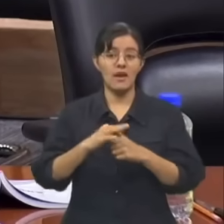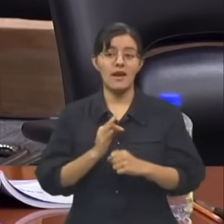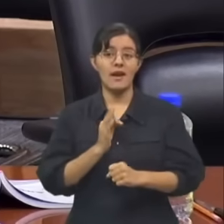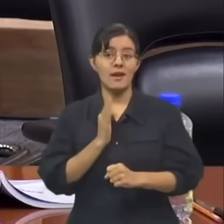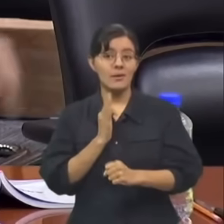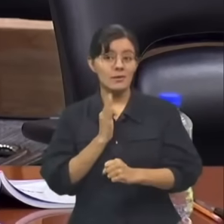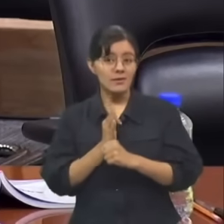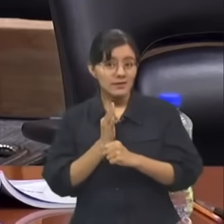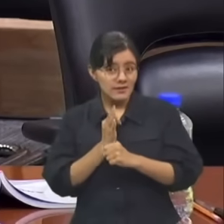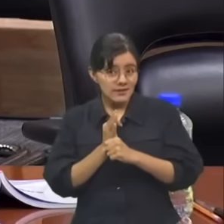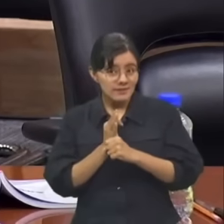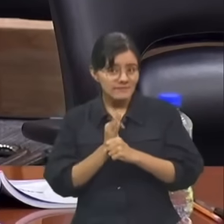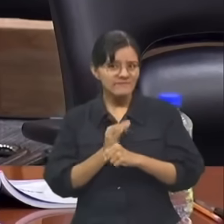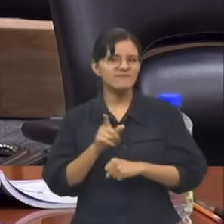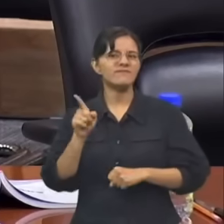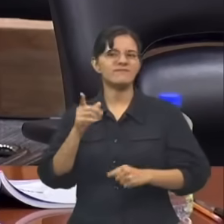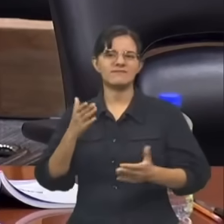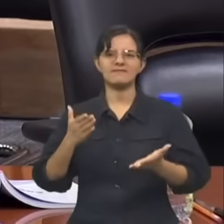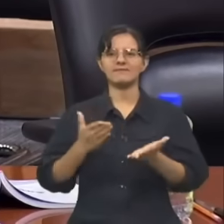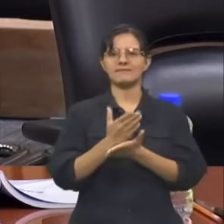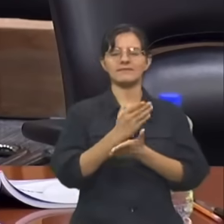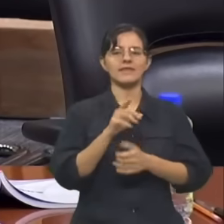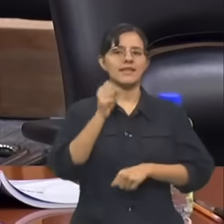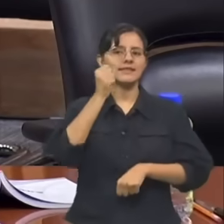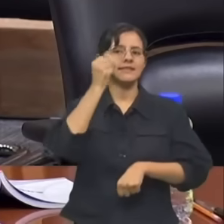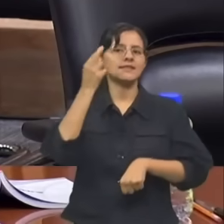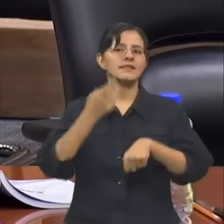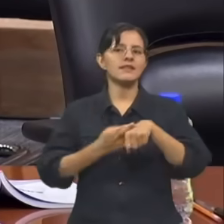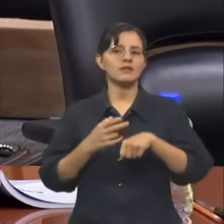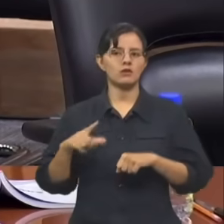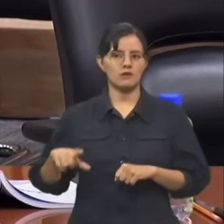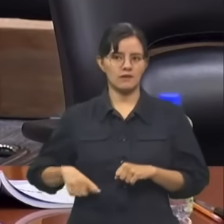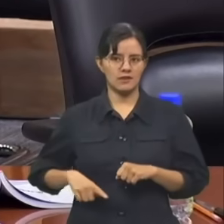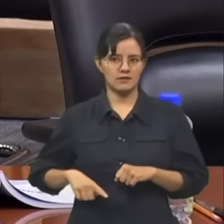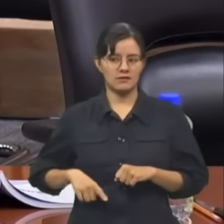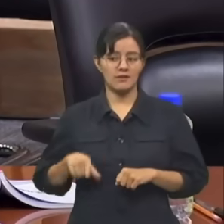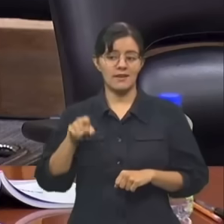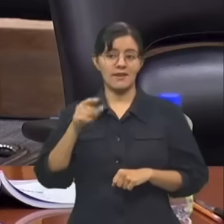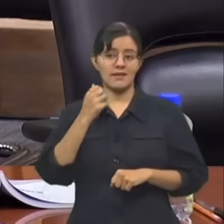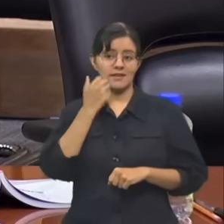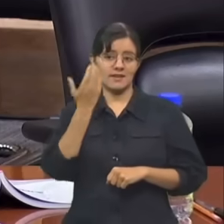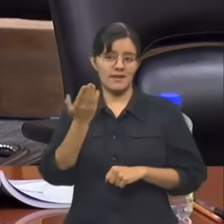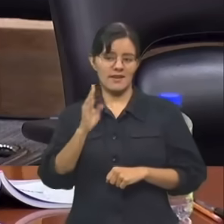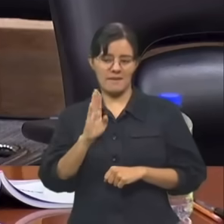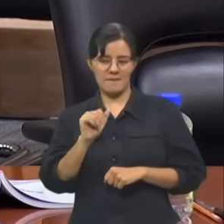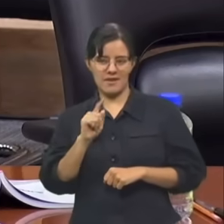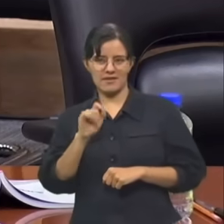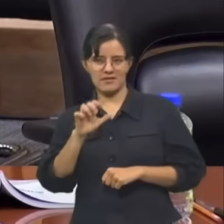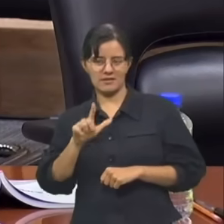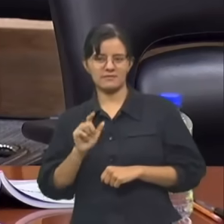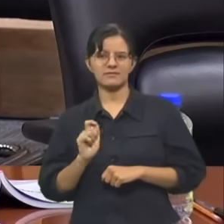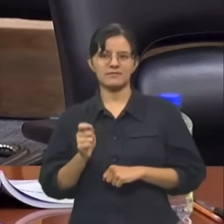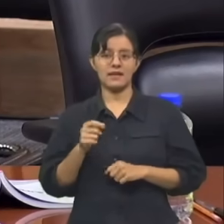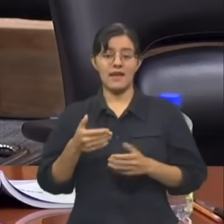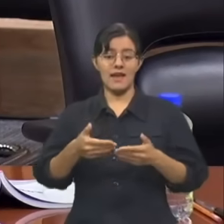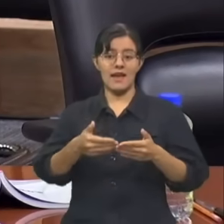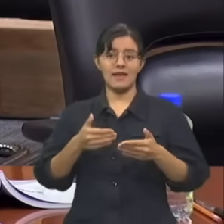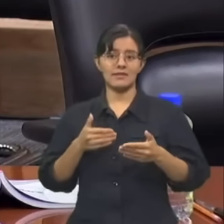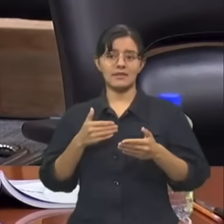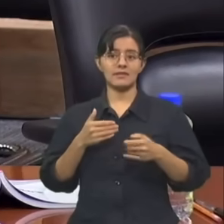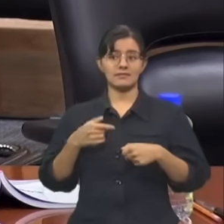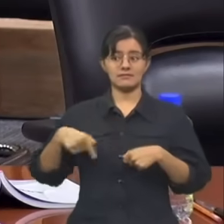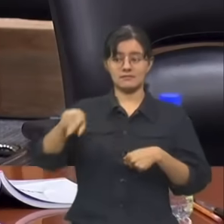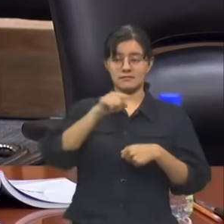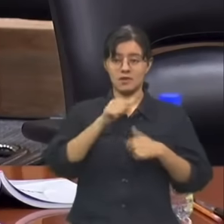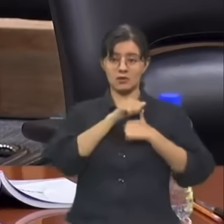funciones y una secretaria de gobernación que aspira a ser bartlet es quien da los resultados previo antes